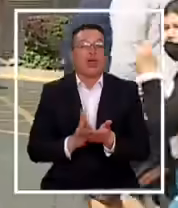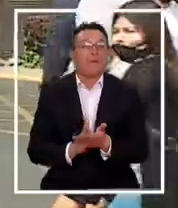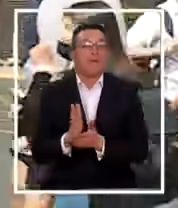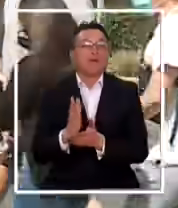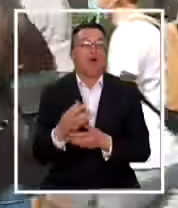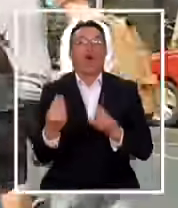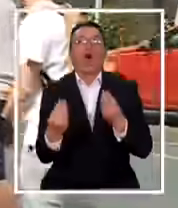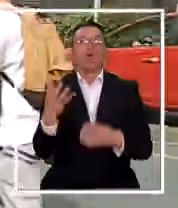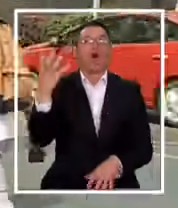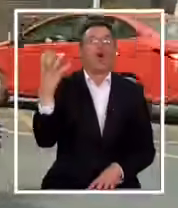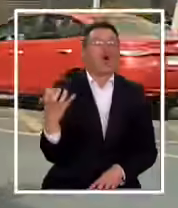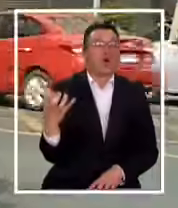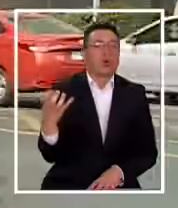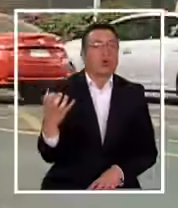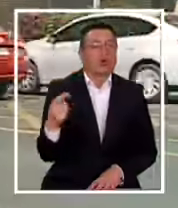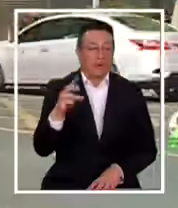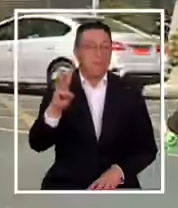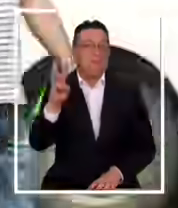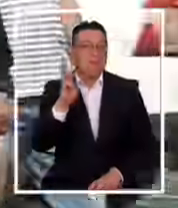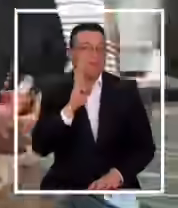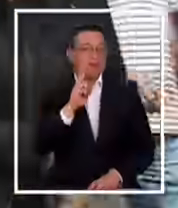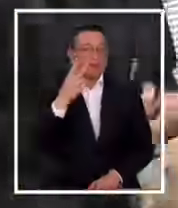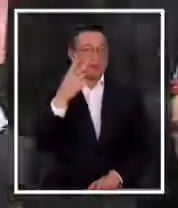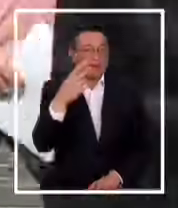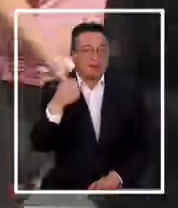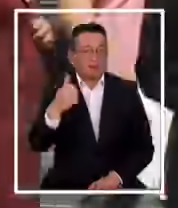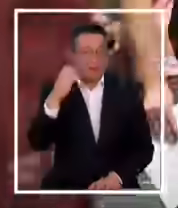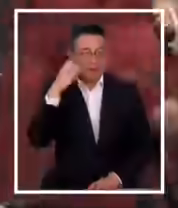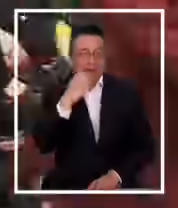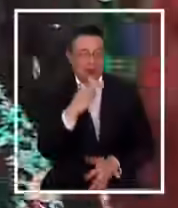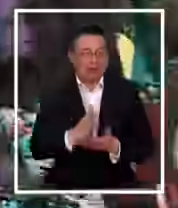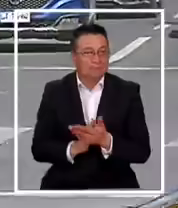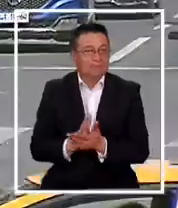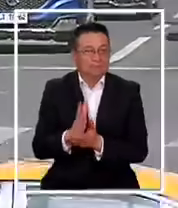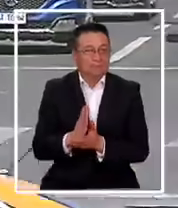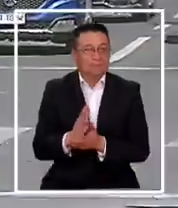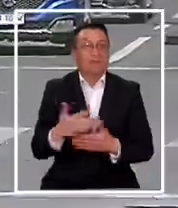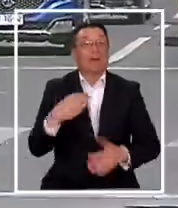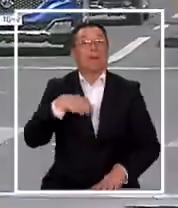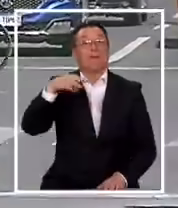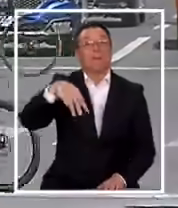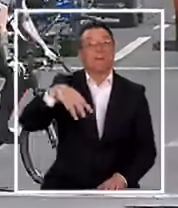obtengo? Entrará en vigencia este miércoles 26 de mayo, disponible en